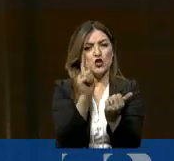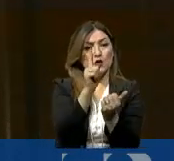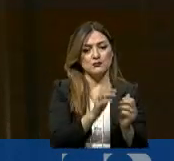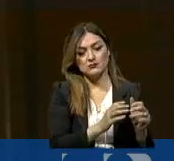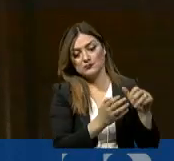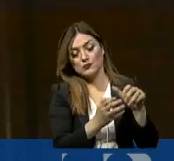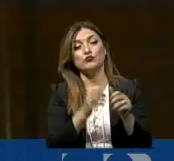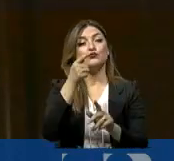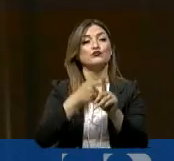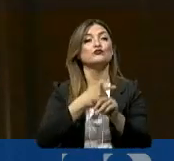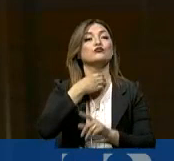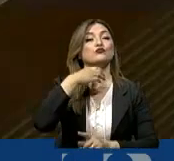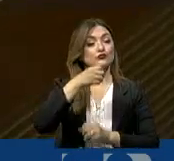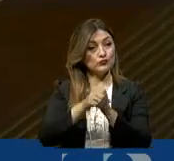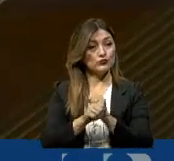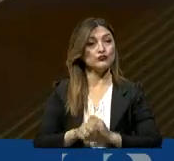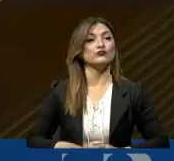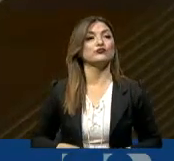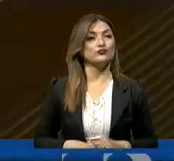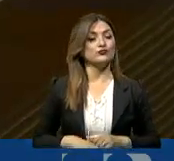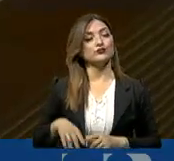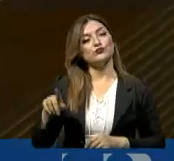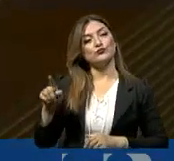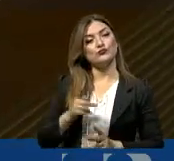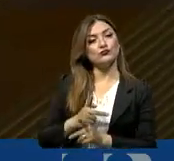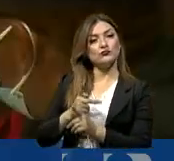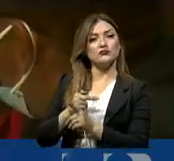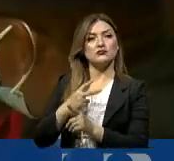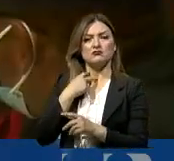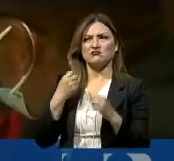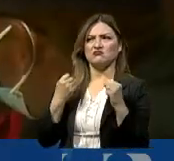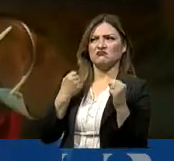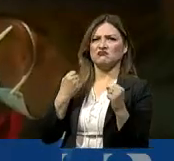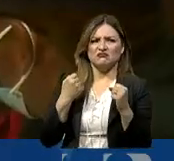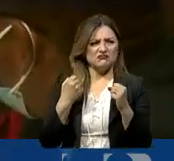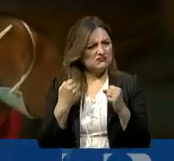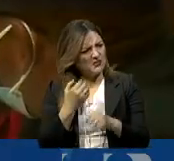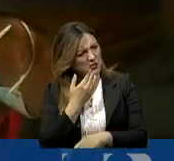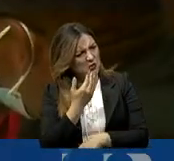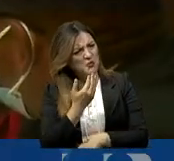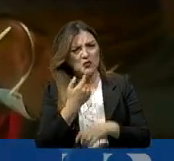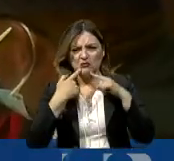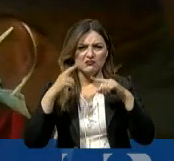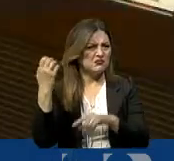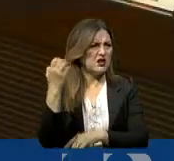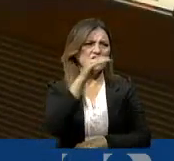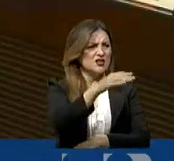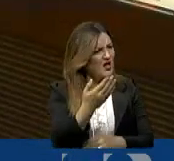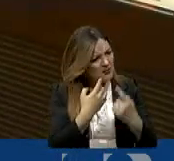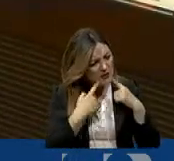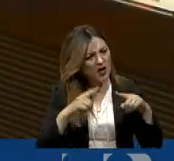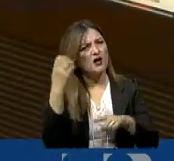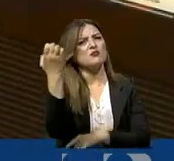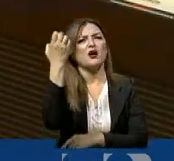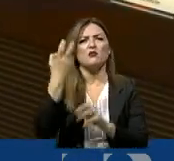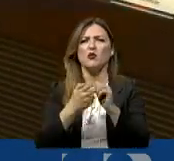hasta agosto del presente año. Los ediles se mostraron alarmados e incluso insistieron en una declaratoria de emergencia para evitar